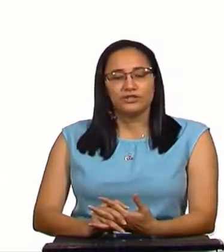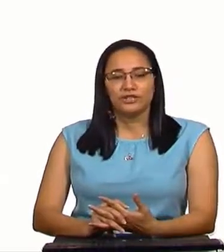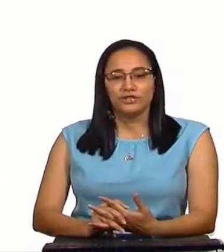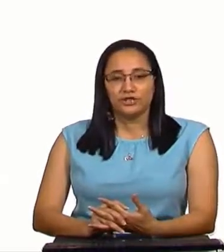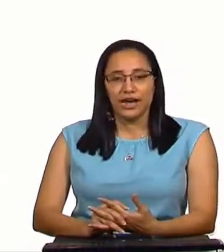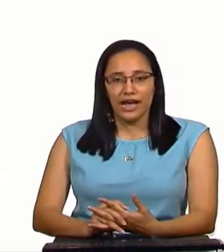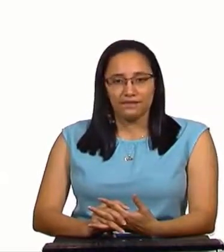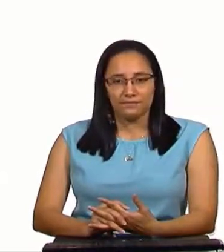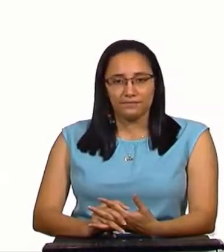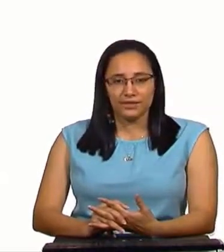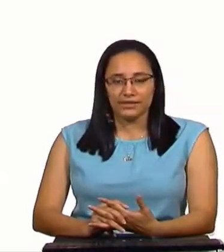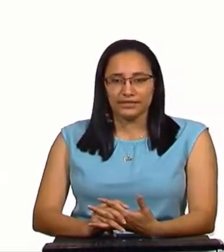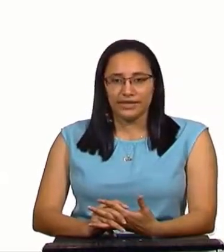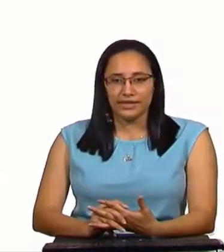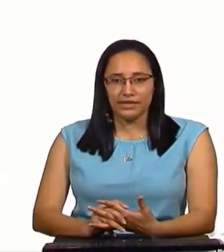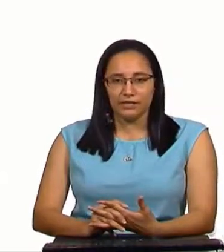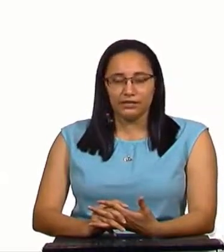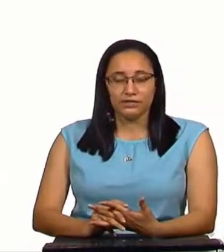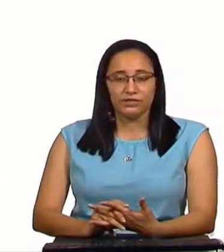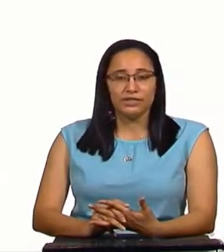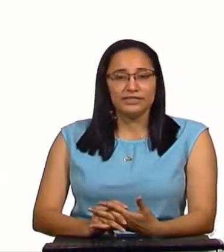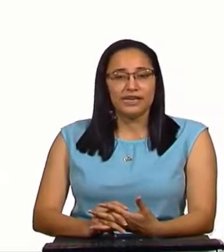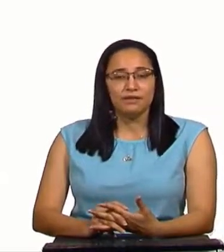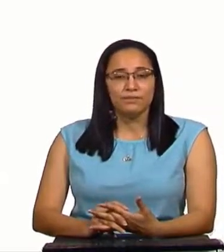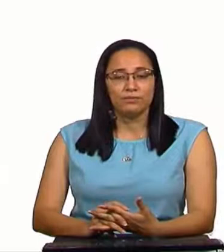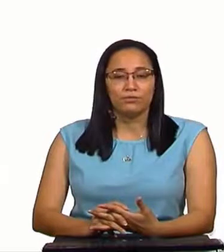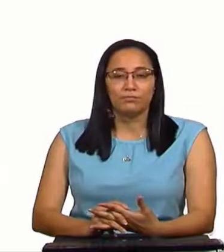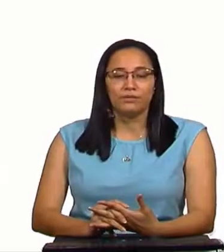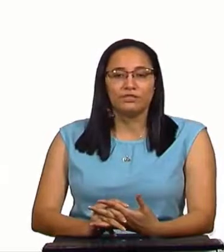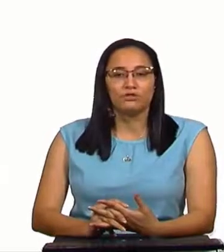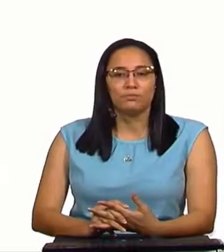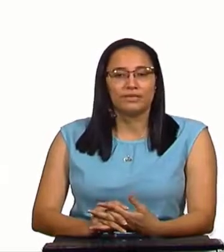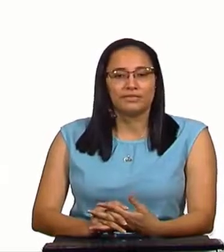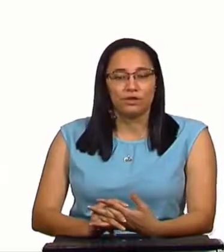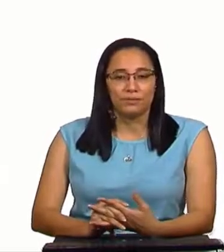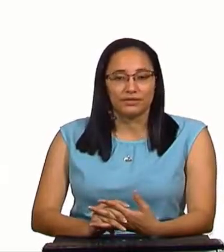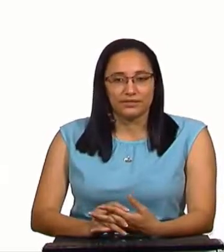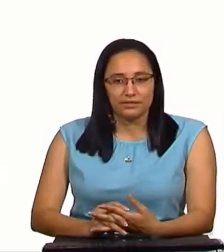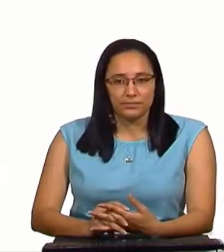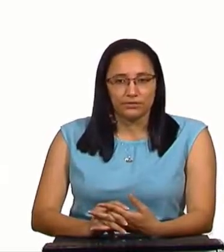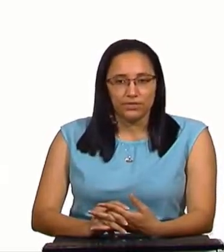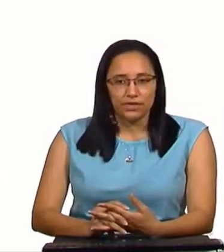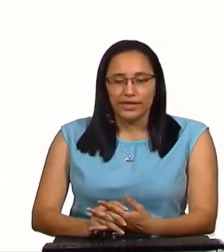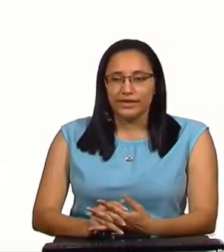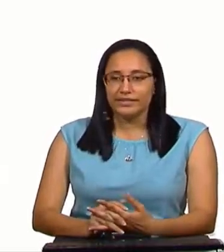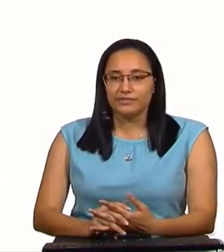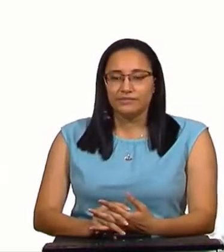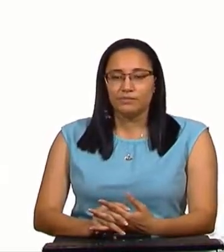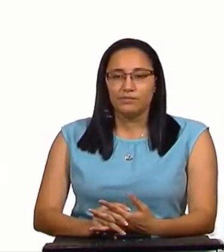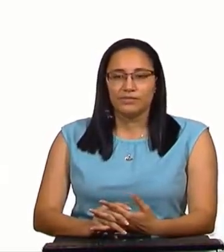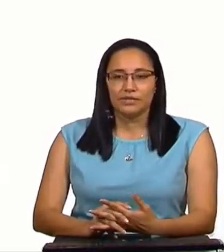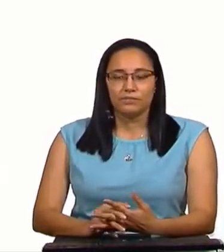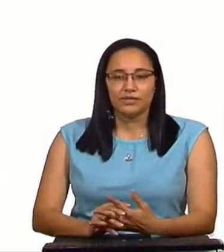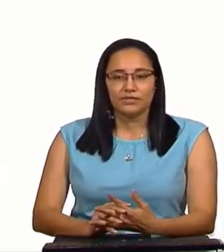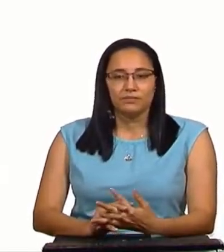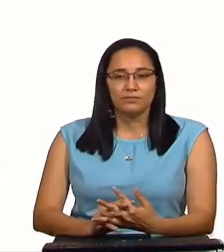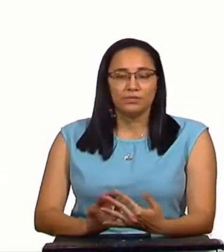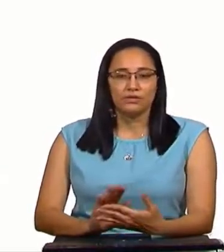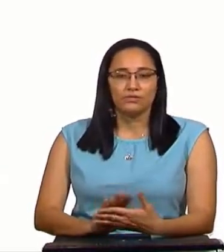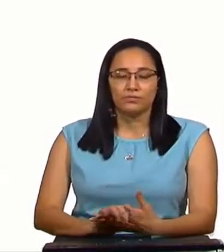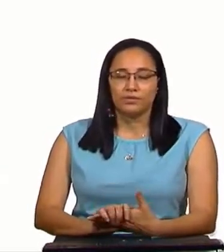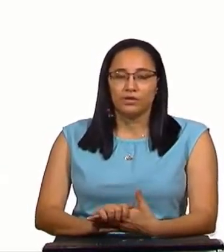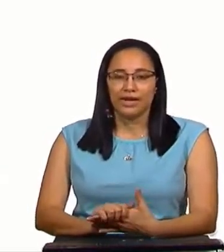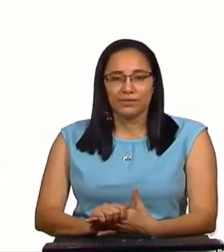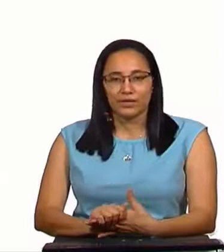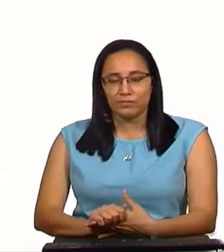utilizar el should, el should have, más el, se utiliza el verbo, pero en su pasado participio. En este verbo, el pasado participio